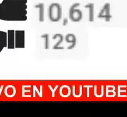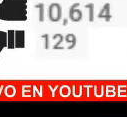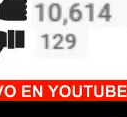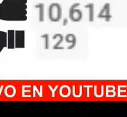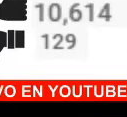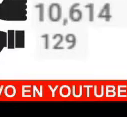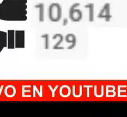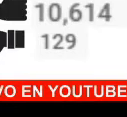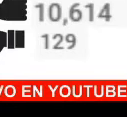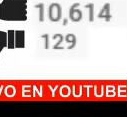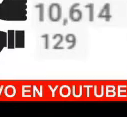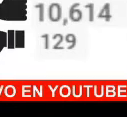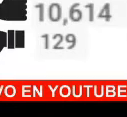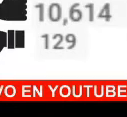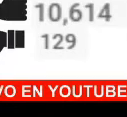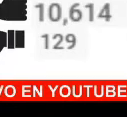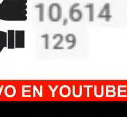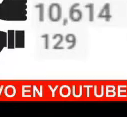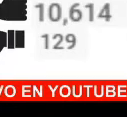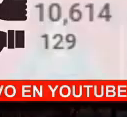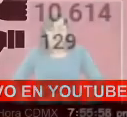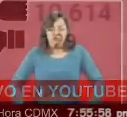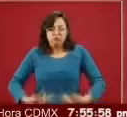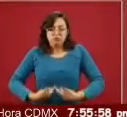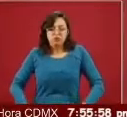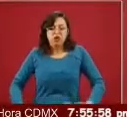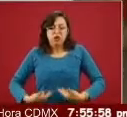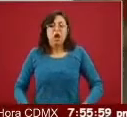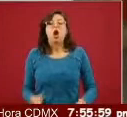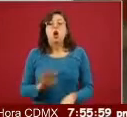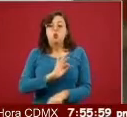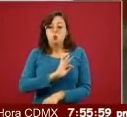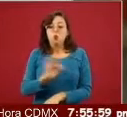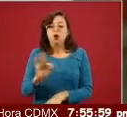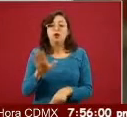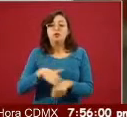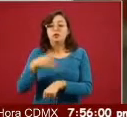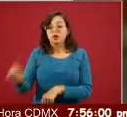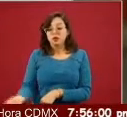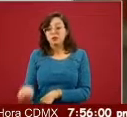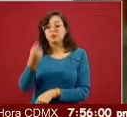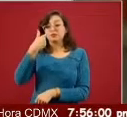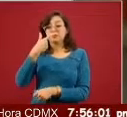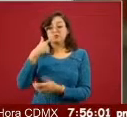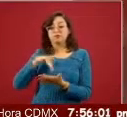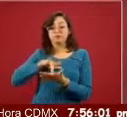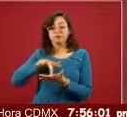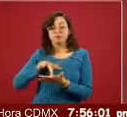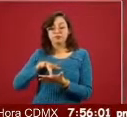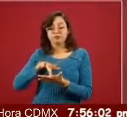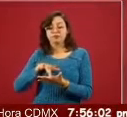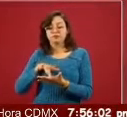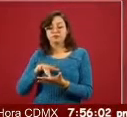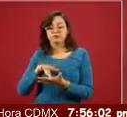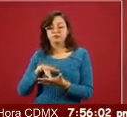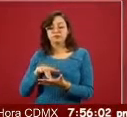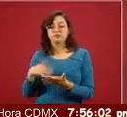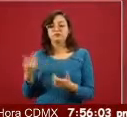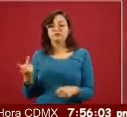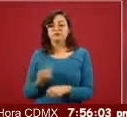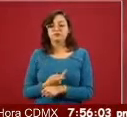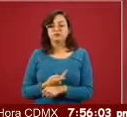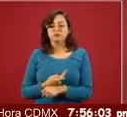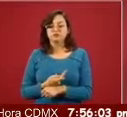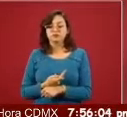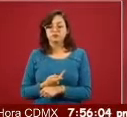en particular sangrado del estómago, porque a su vez el mecanismo de acción de la aspirina interfiere con la producción